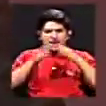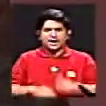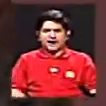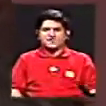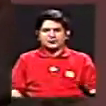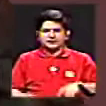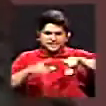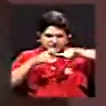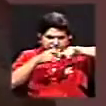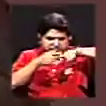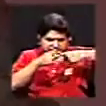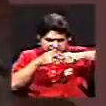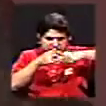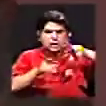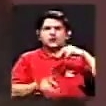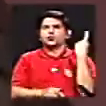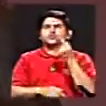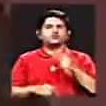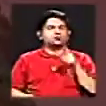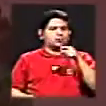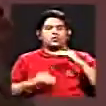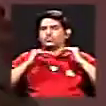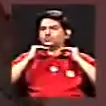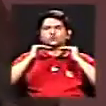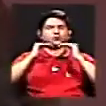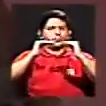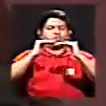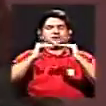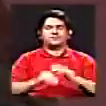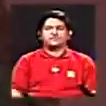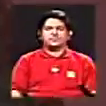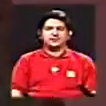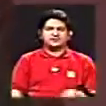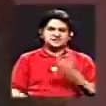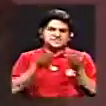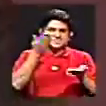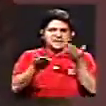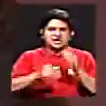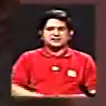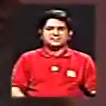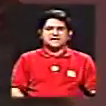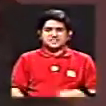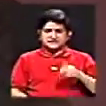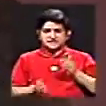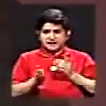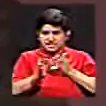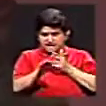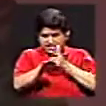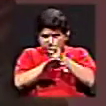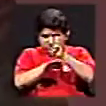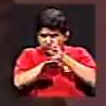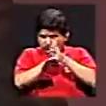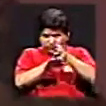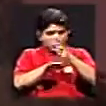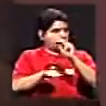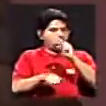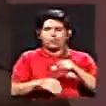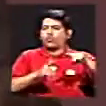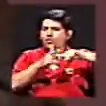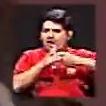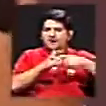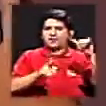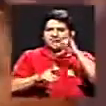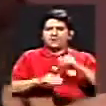no se refiere únicamente al bacheo de la misma o al mantenimiento de la calzada, de la superficie de rodamiento. El mantenimiento involucra